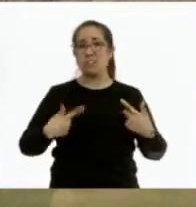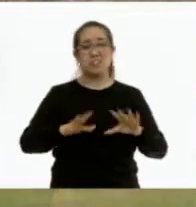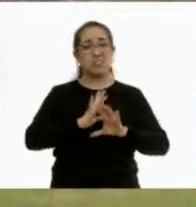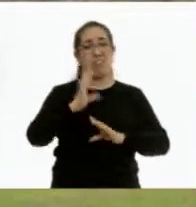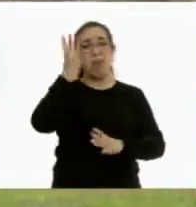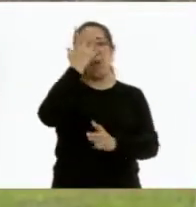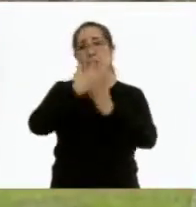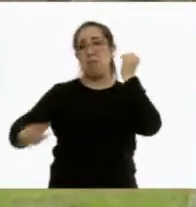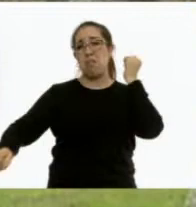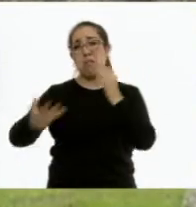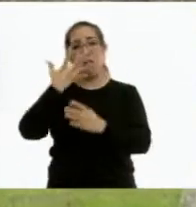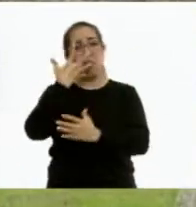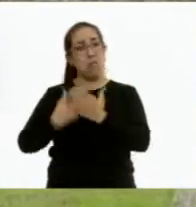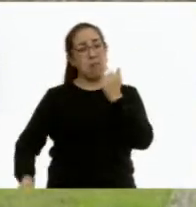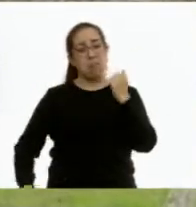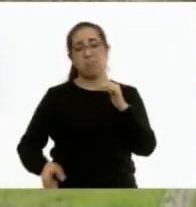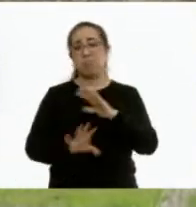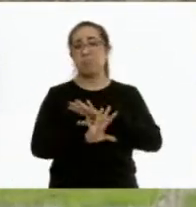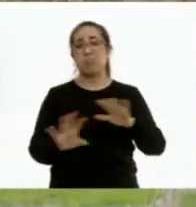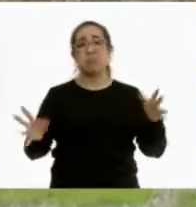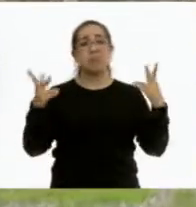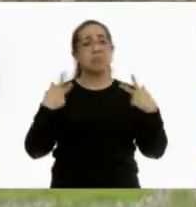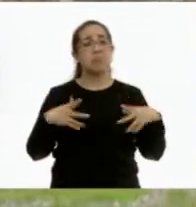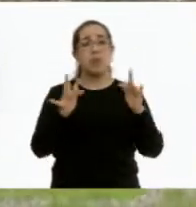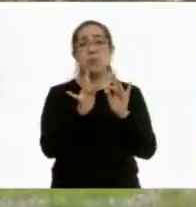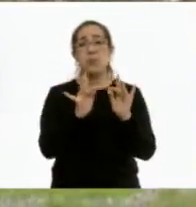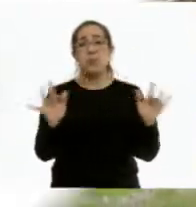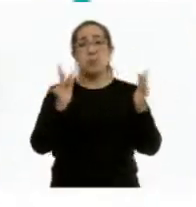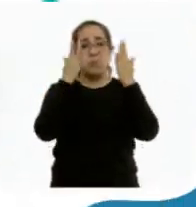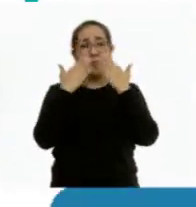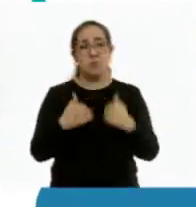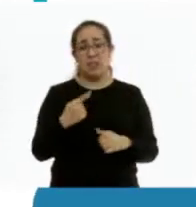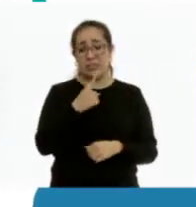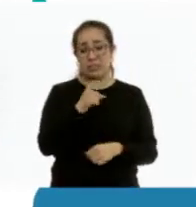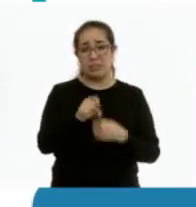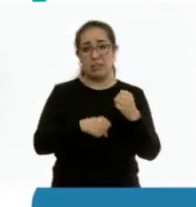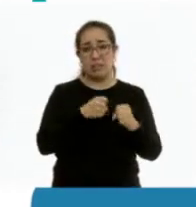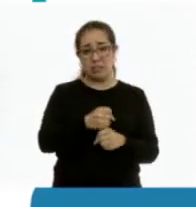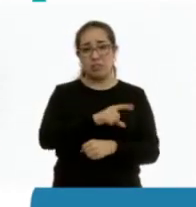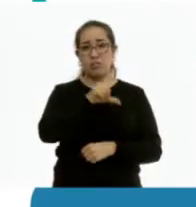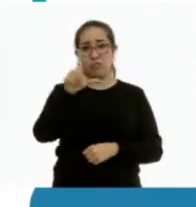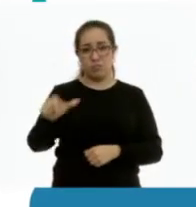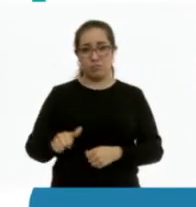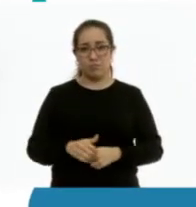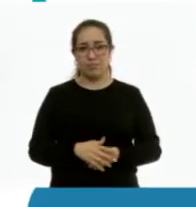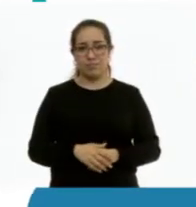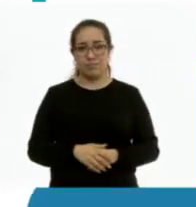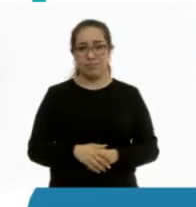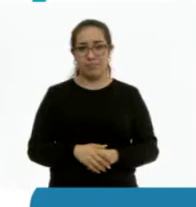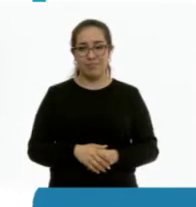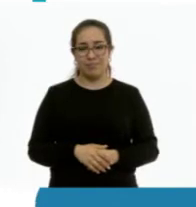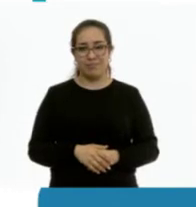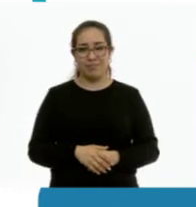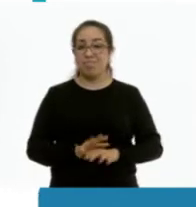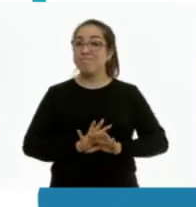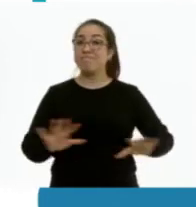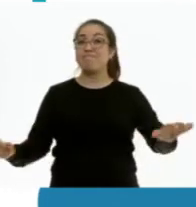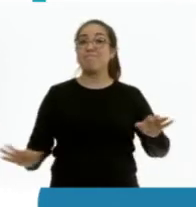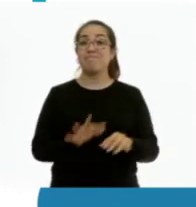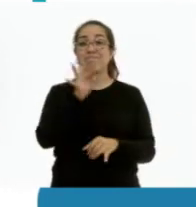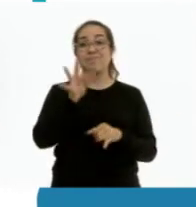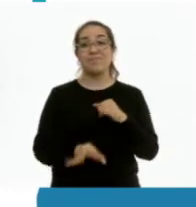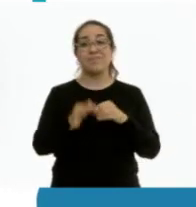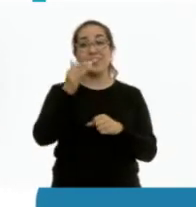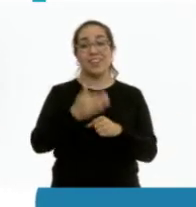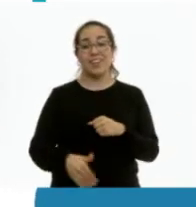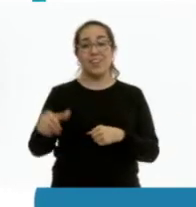fue abandonado completamente unos 100 años más tarde. Hemos terminado con ¿qué camino seguimos para migrar de